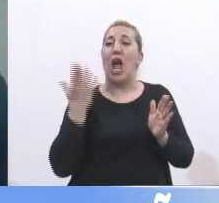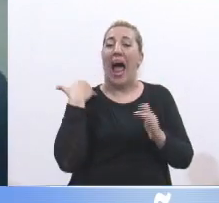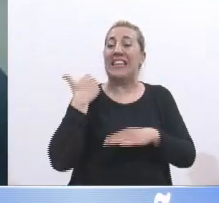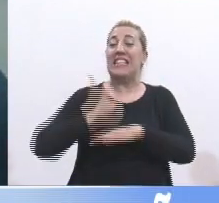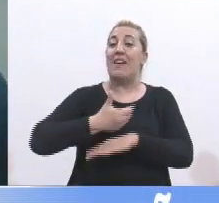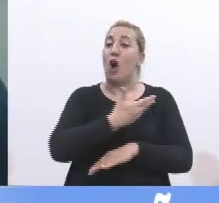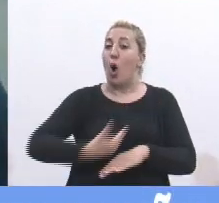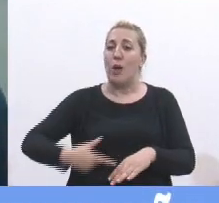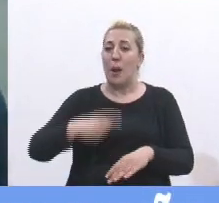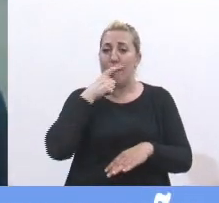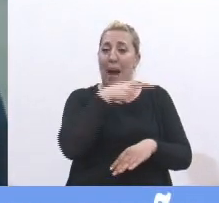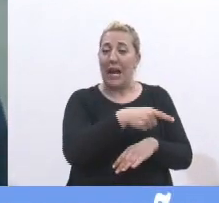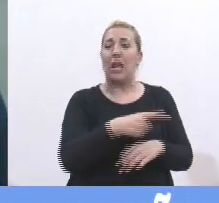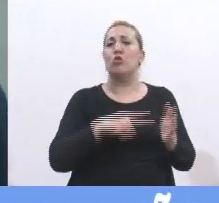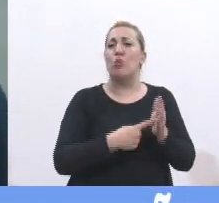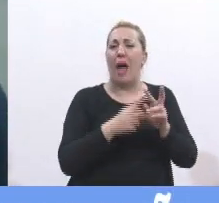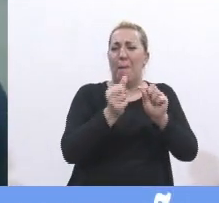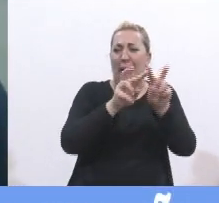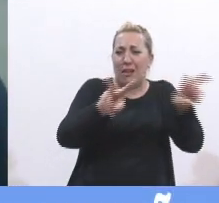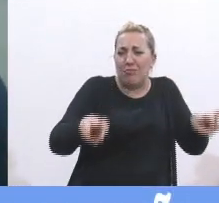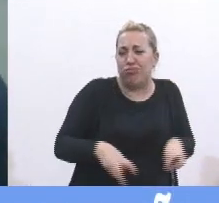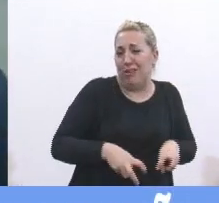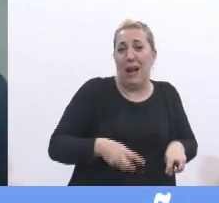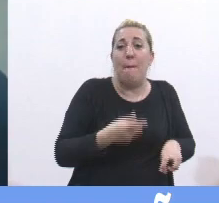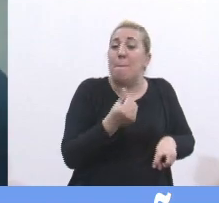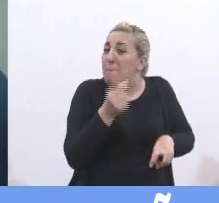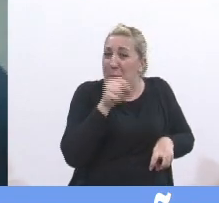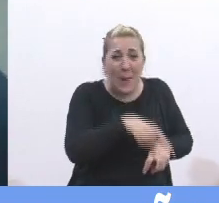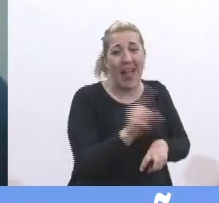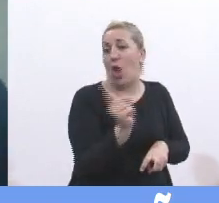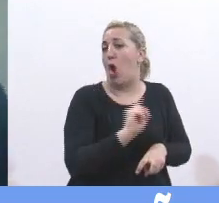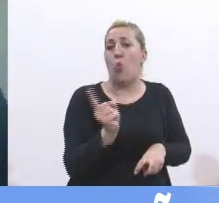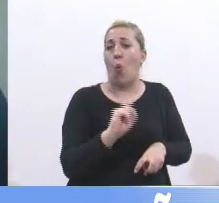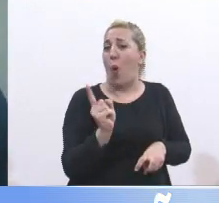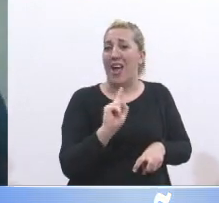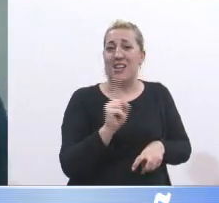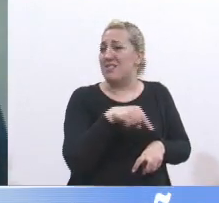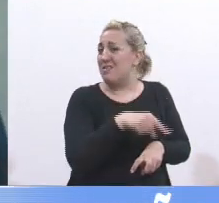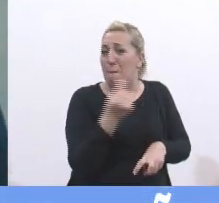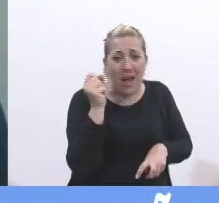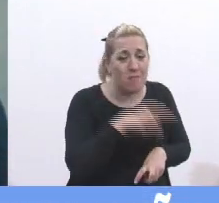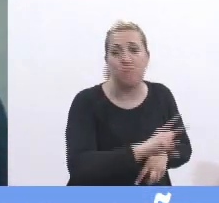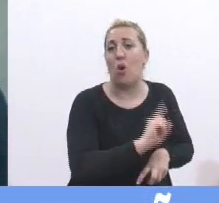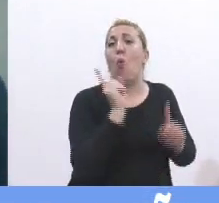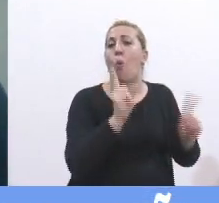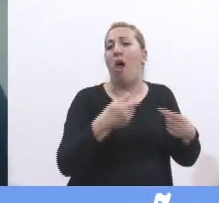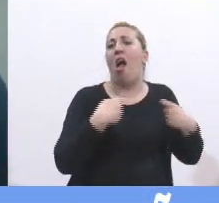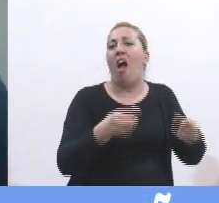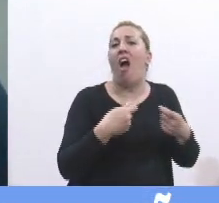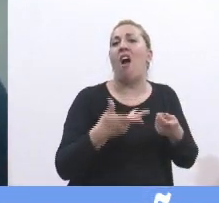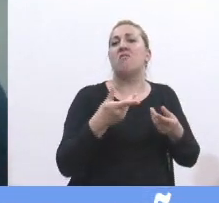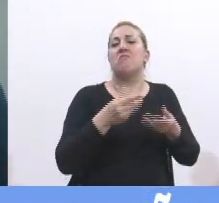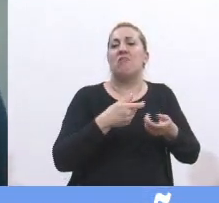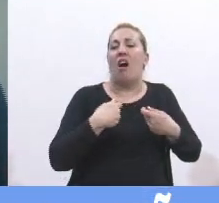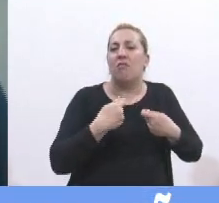una cantidad de dinero que, la verdad, no le correspondía, pero sin embargo, lo usó, lo